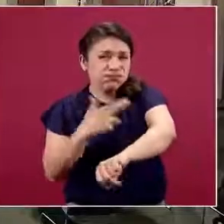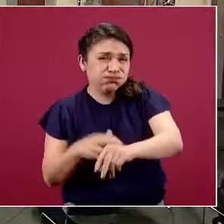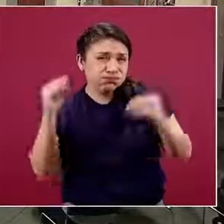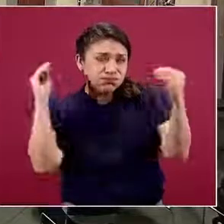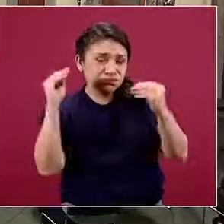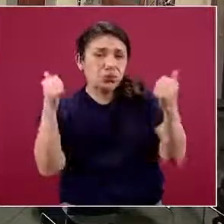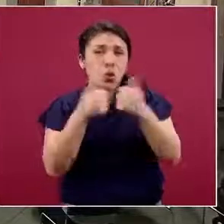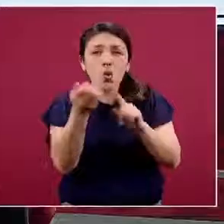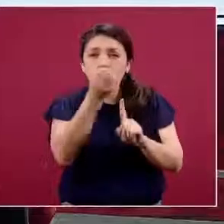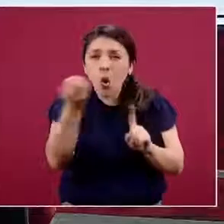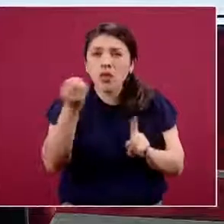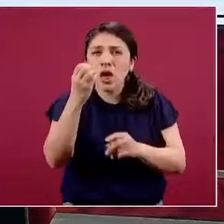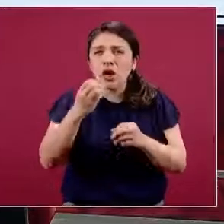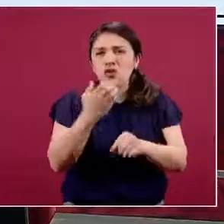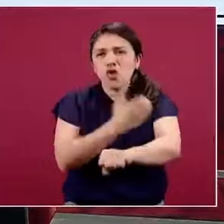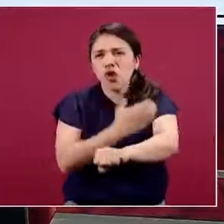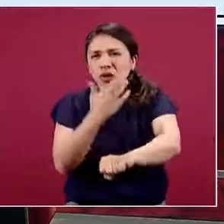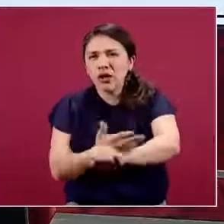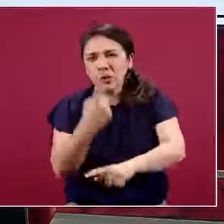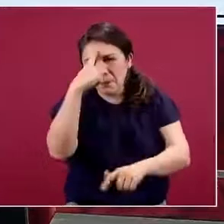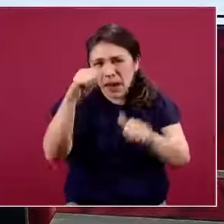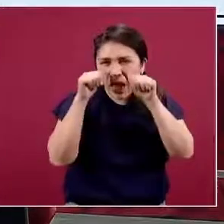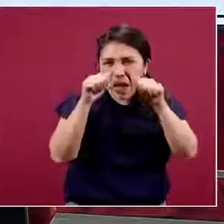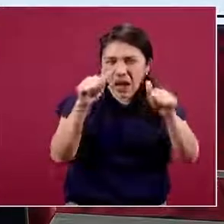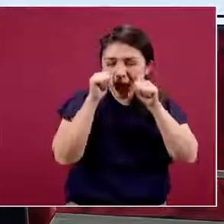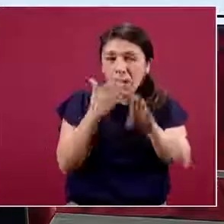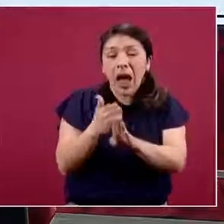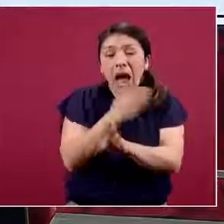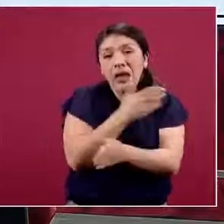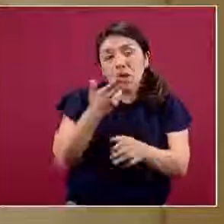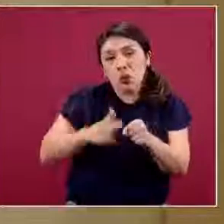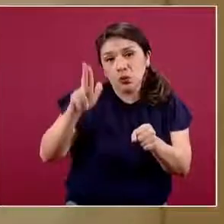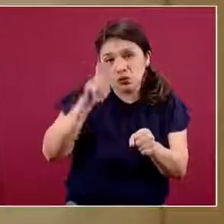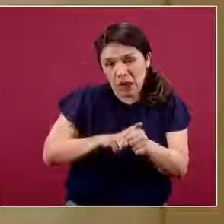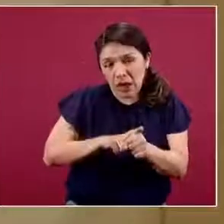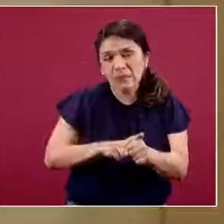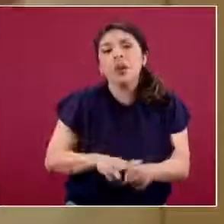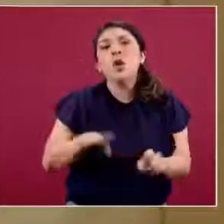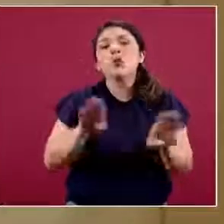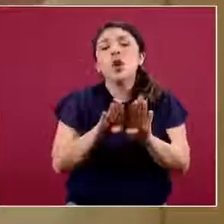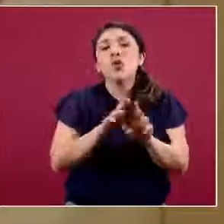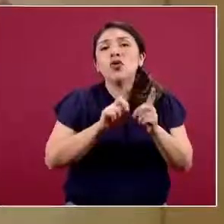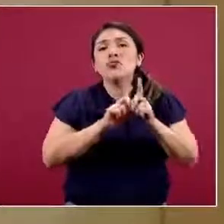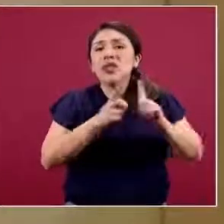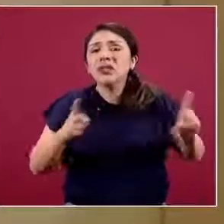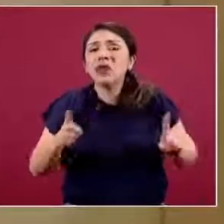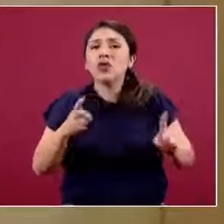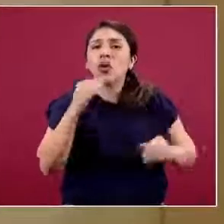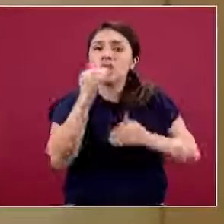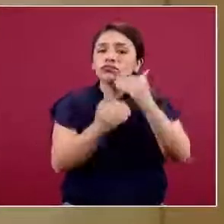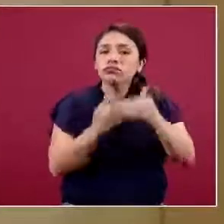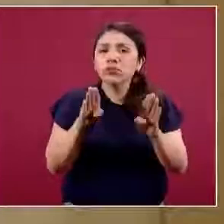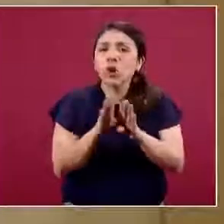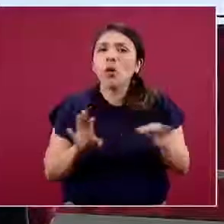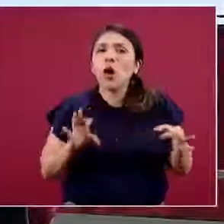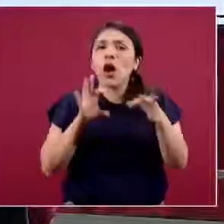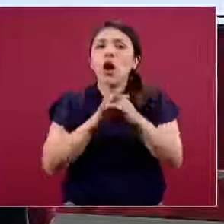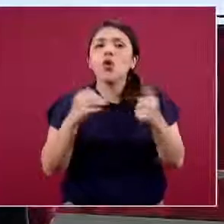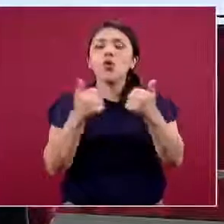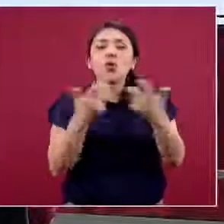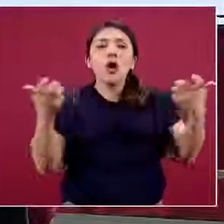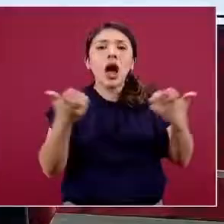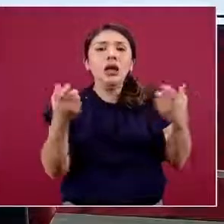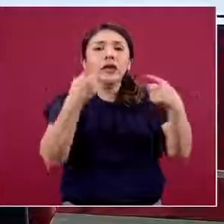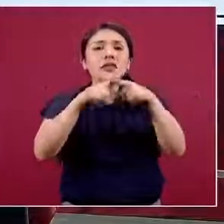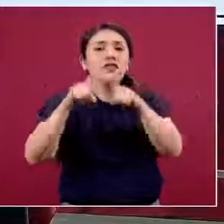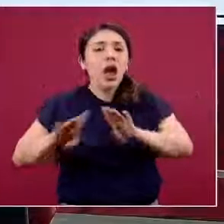La organización y coordinación de la atención de la respuesta prehospitalaria, el desarrollo y la vinculación de la ejecución de